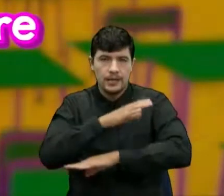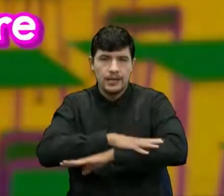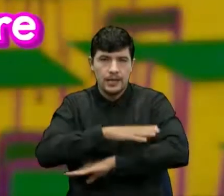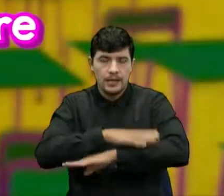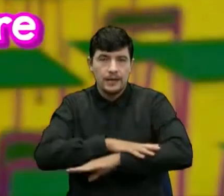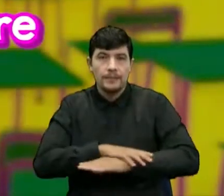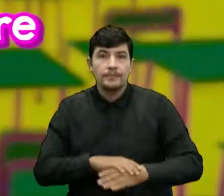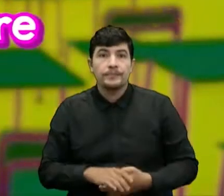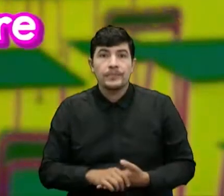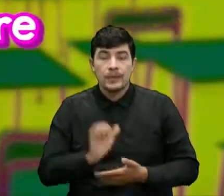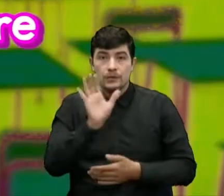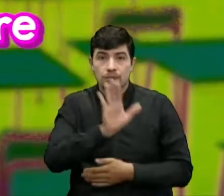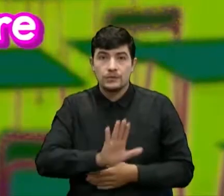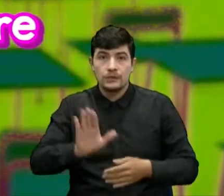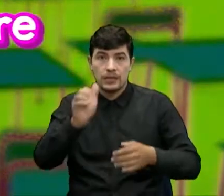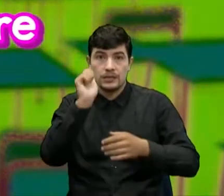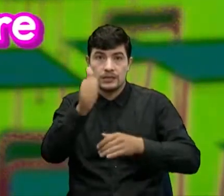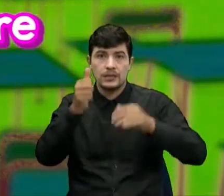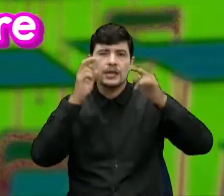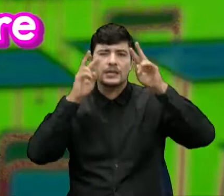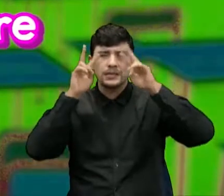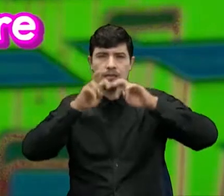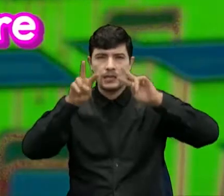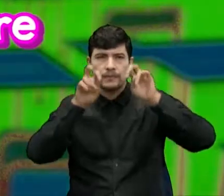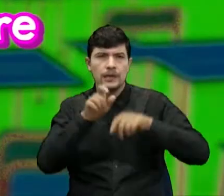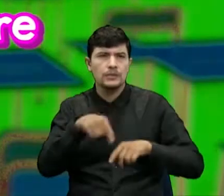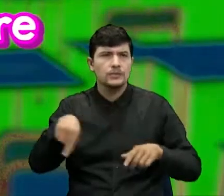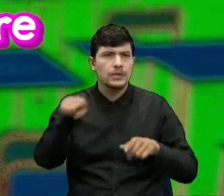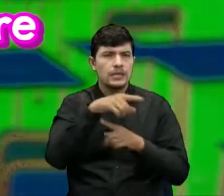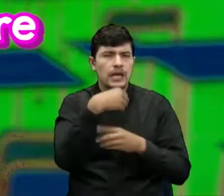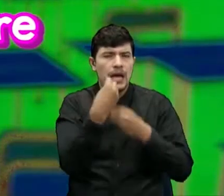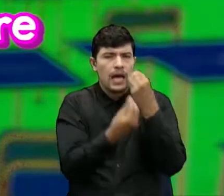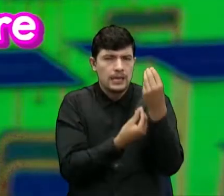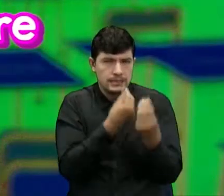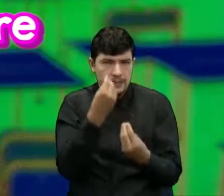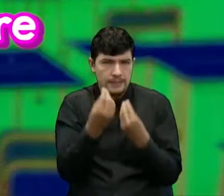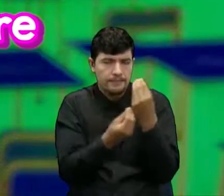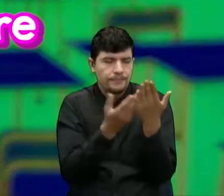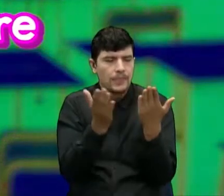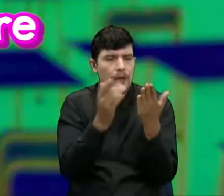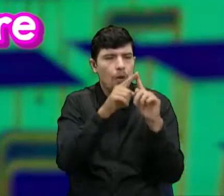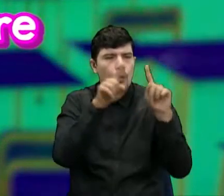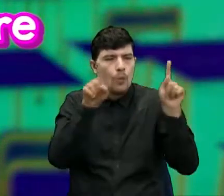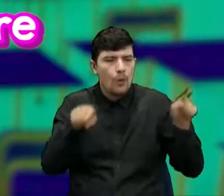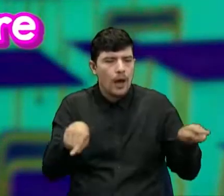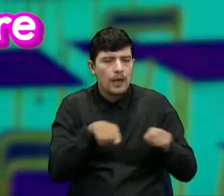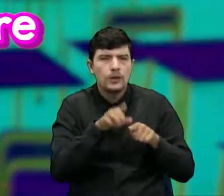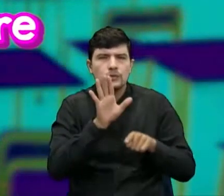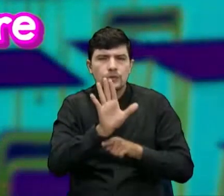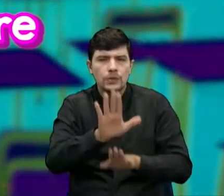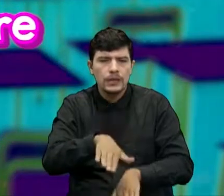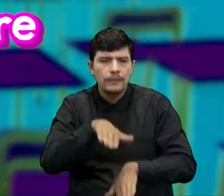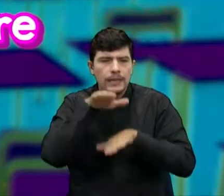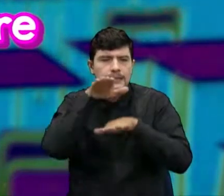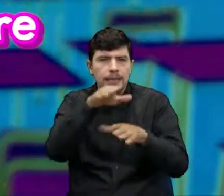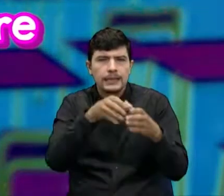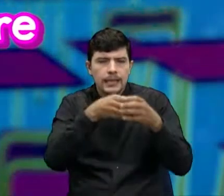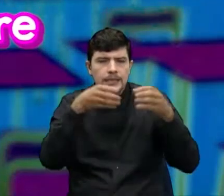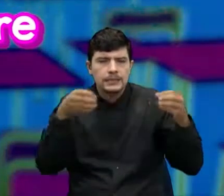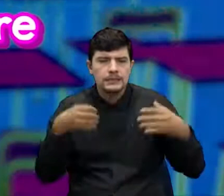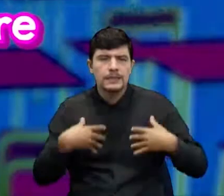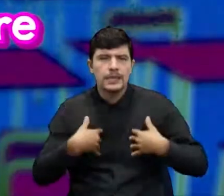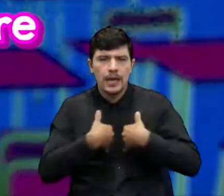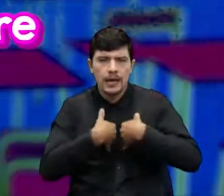Ustedes van a investigar Y van a elaborar Un cuadro En donde representen Las especies animales Más